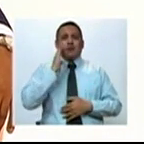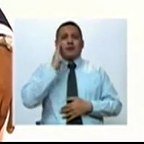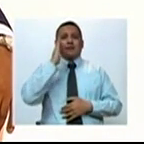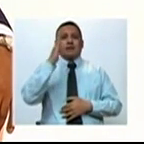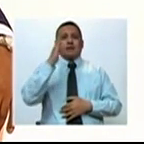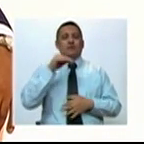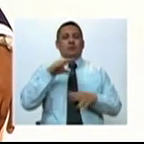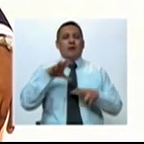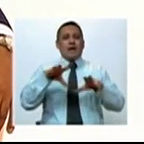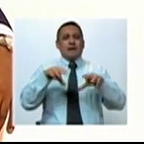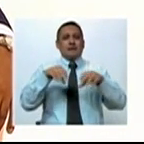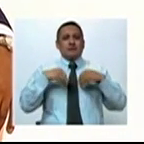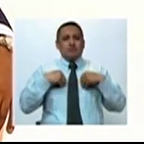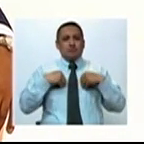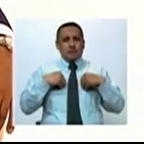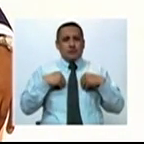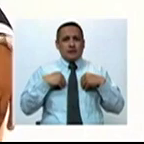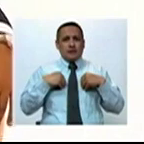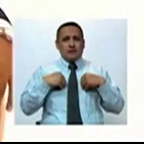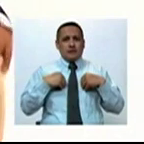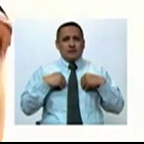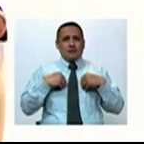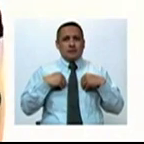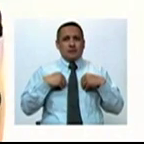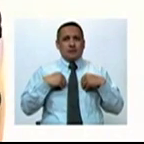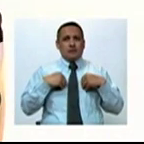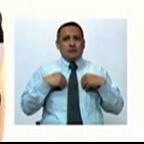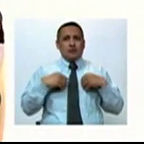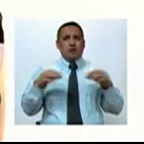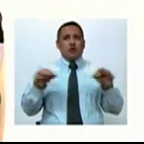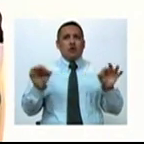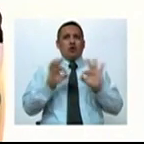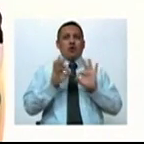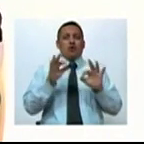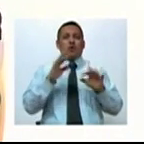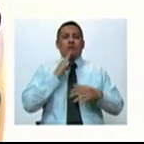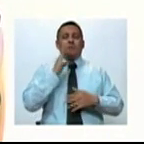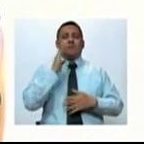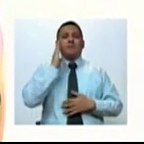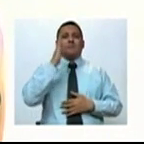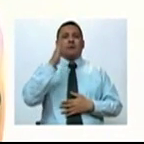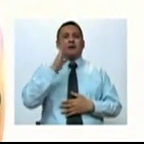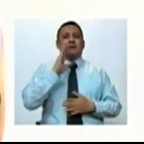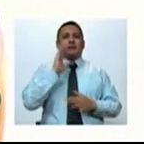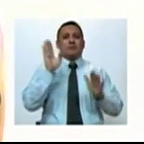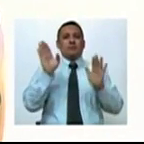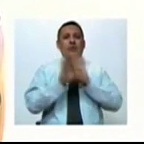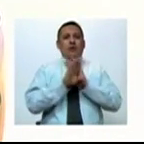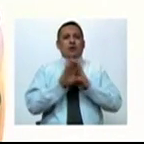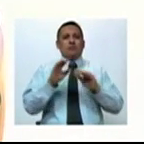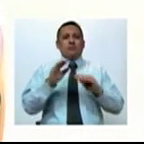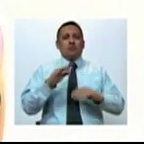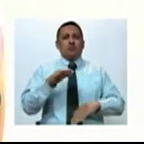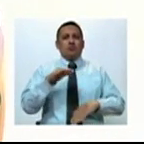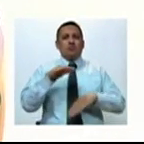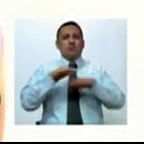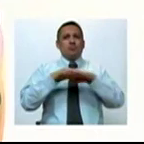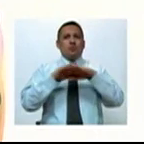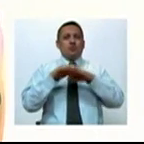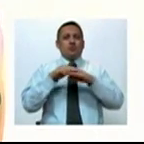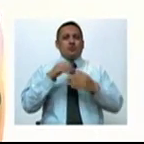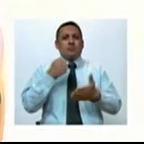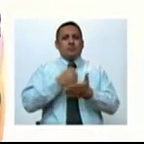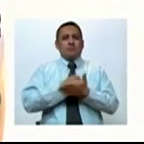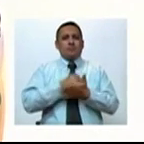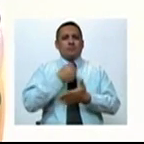o establece que haya un monto de libre disponibilidad sobre el cual el Estado no